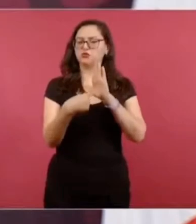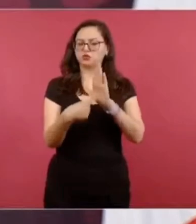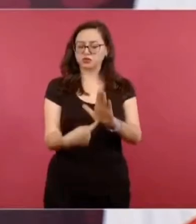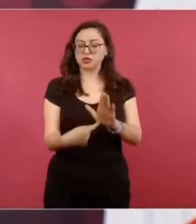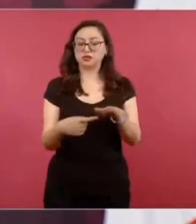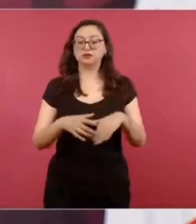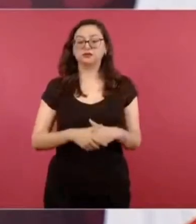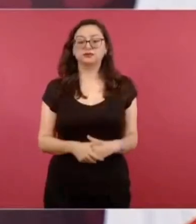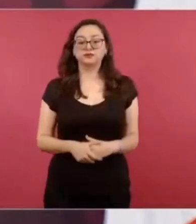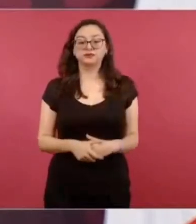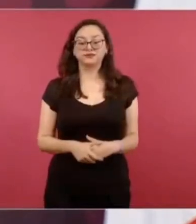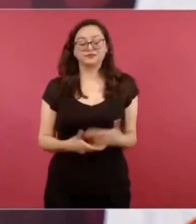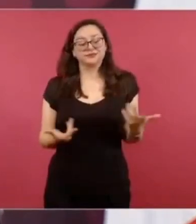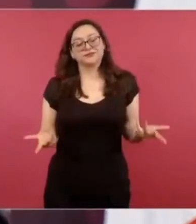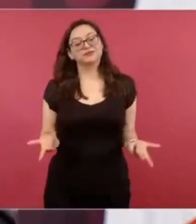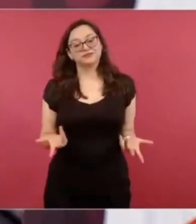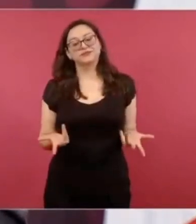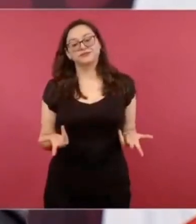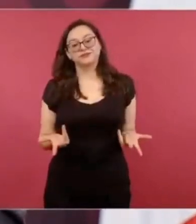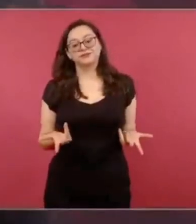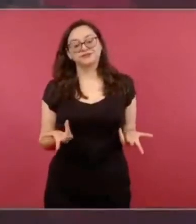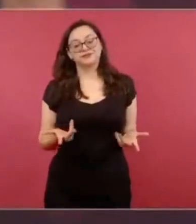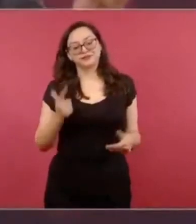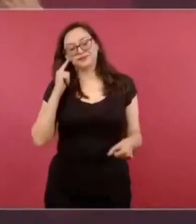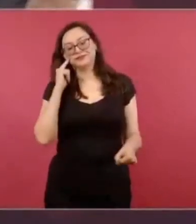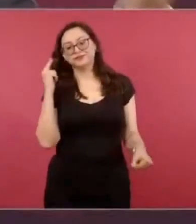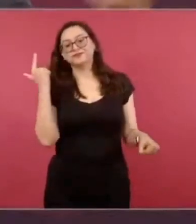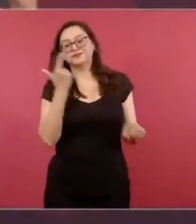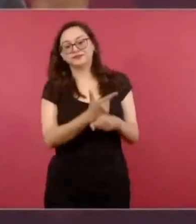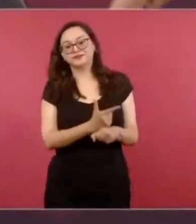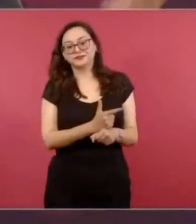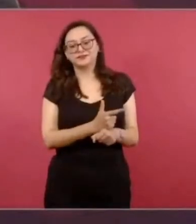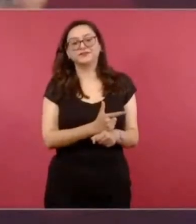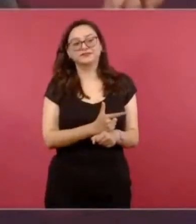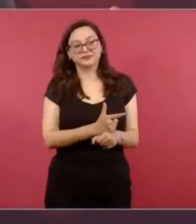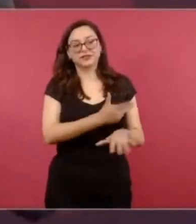Pues están de acuerdo. No tengo otra